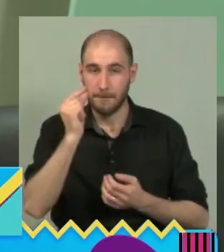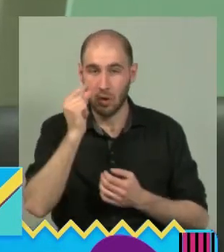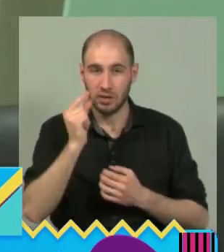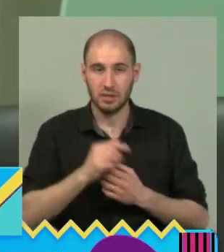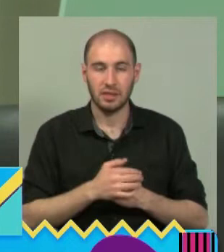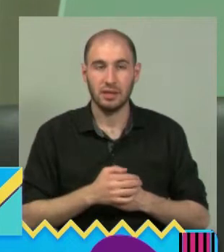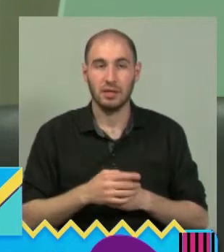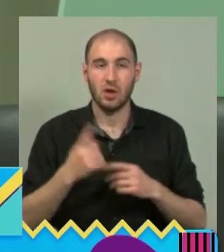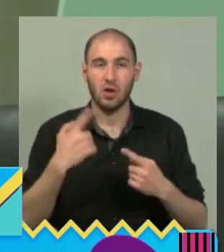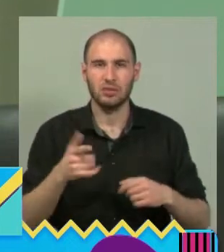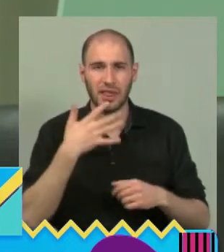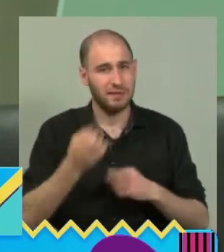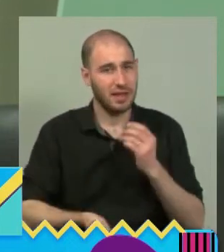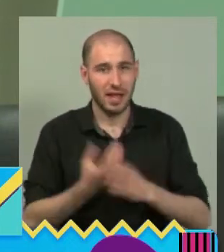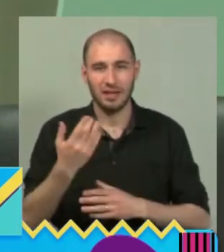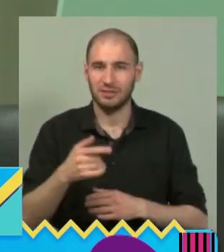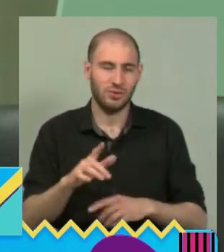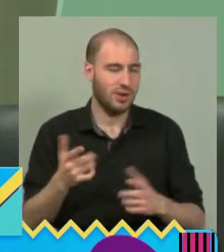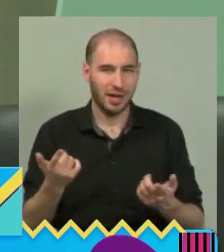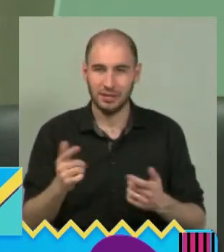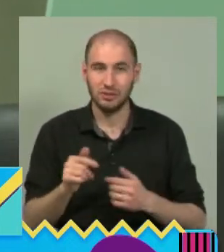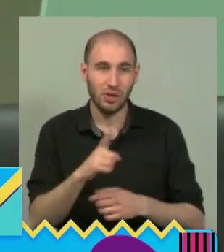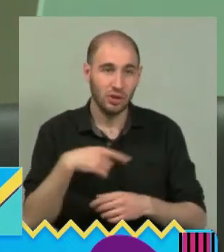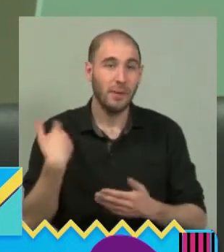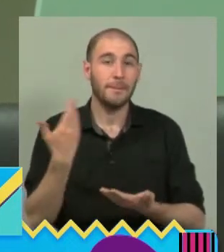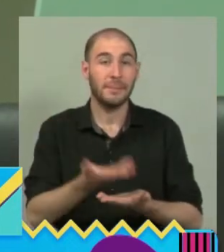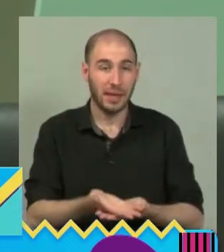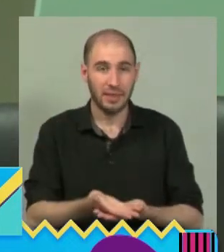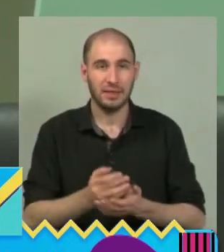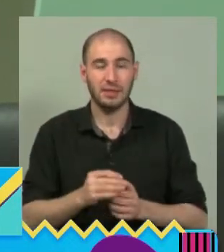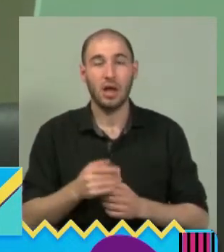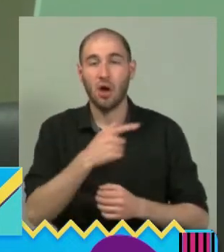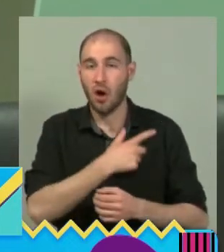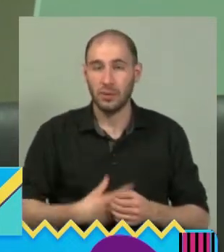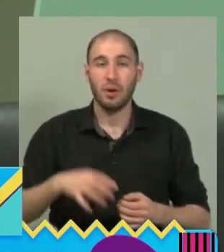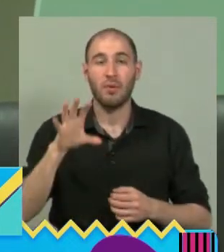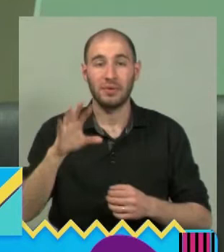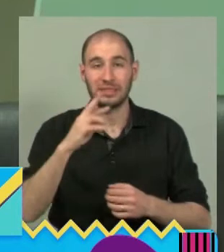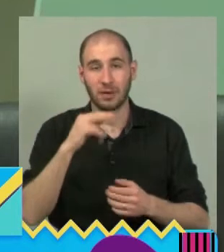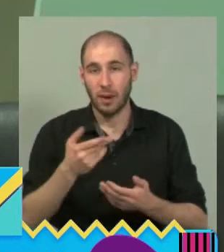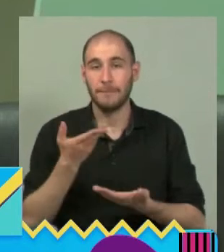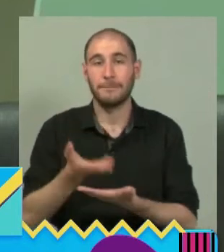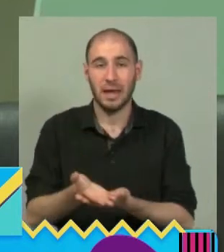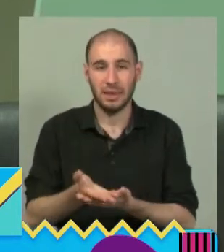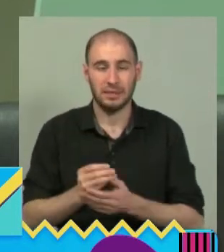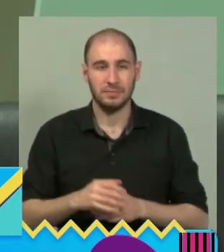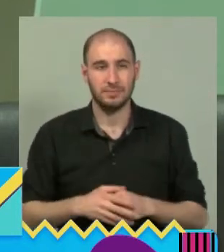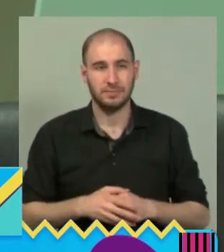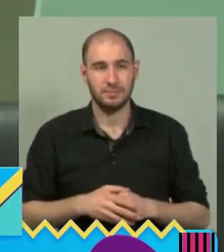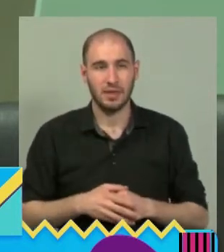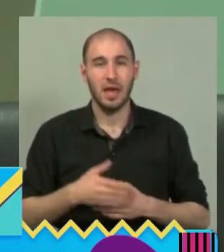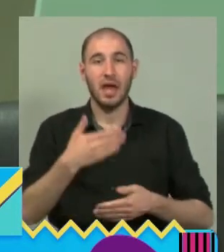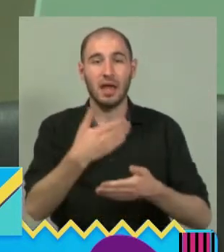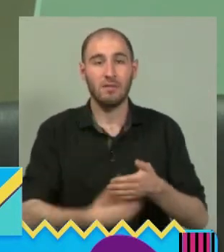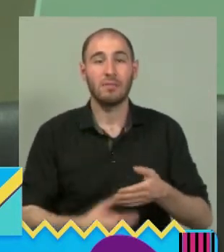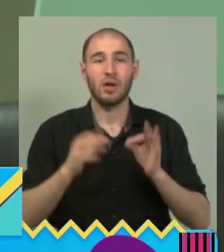de generar las cosas en serio no hay. Nosotros todavía estamos pidiendo al gobierno de la provincia de San Juan el